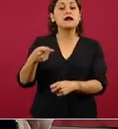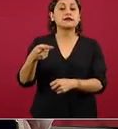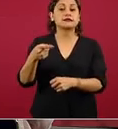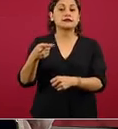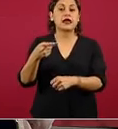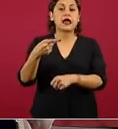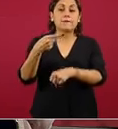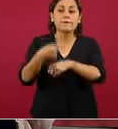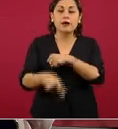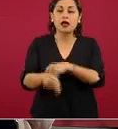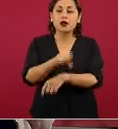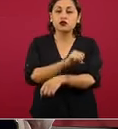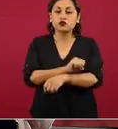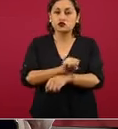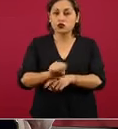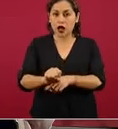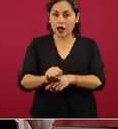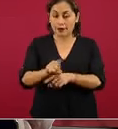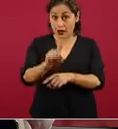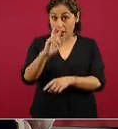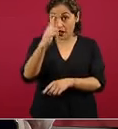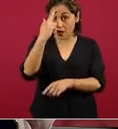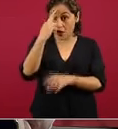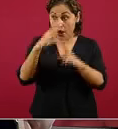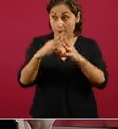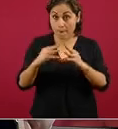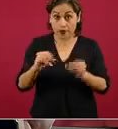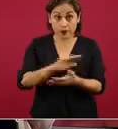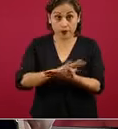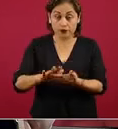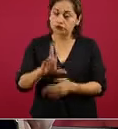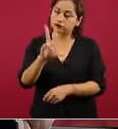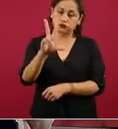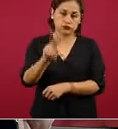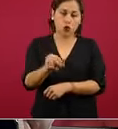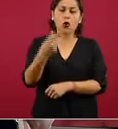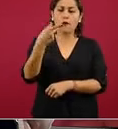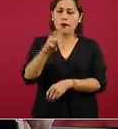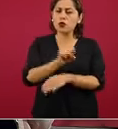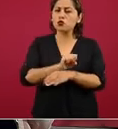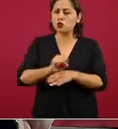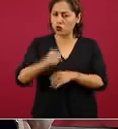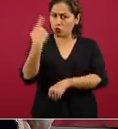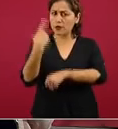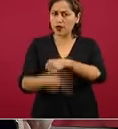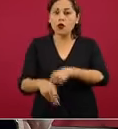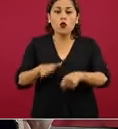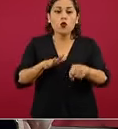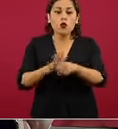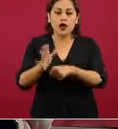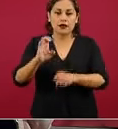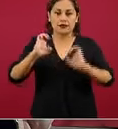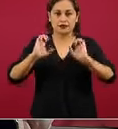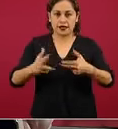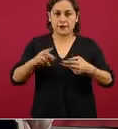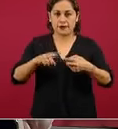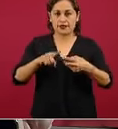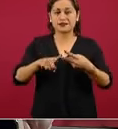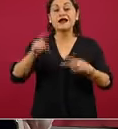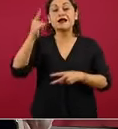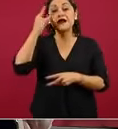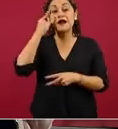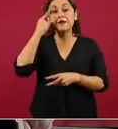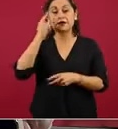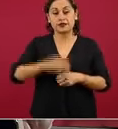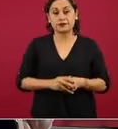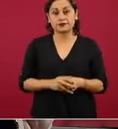es nulo, pero sí es el nivel más bajo de riesgo, que son Chiapas y Campeche. Y también mostramos la siguiente, el